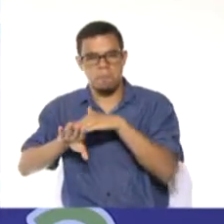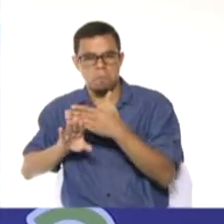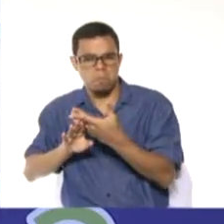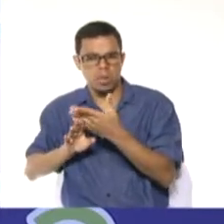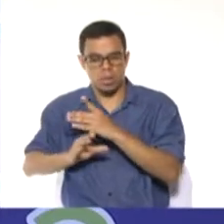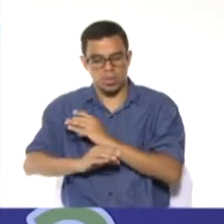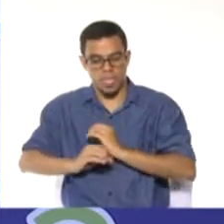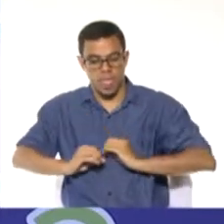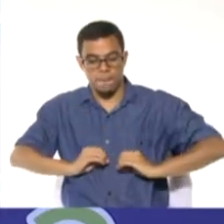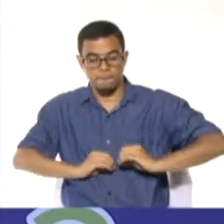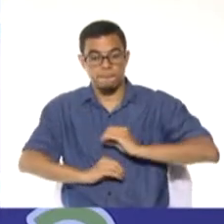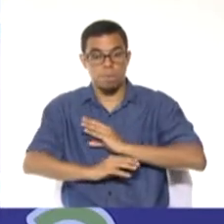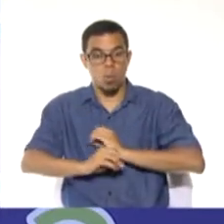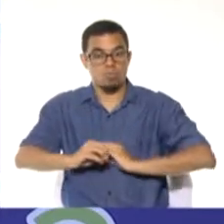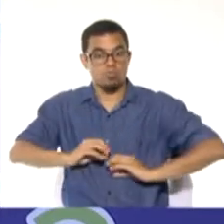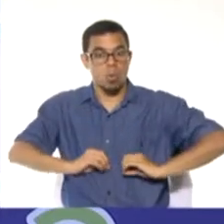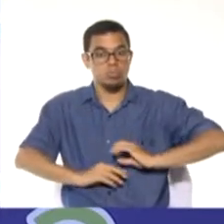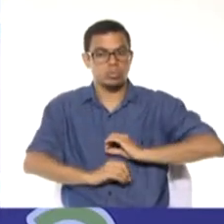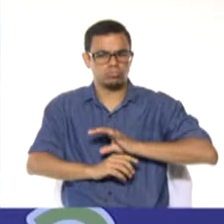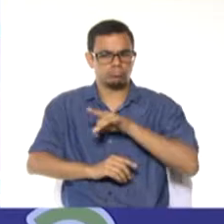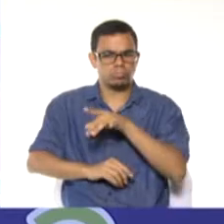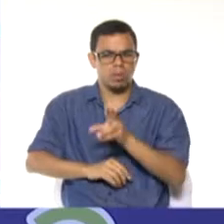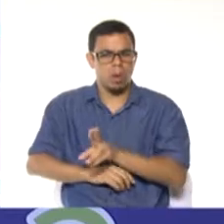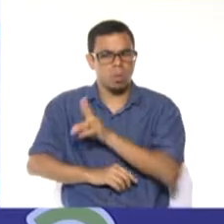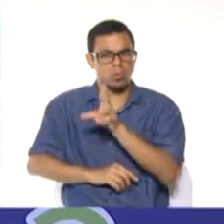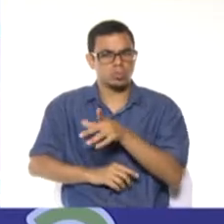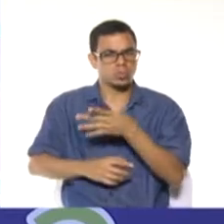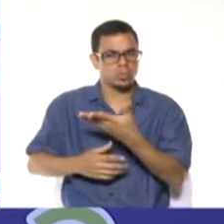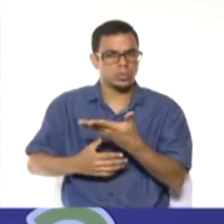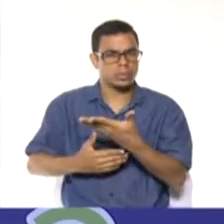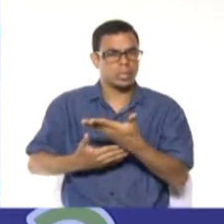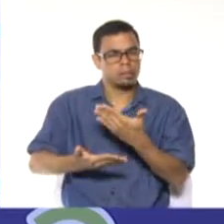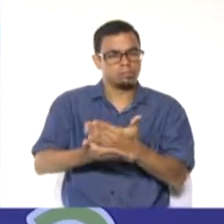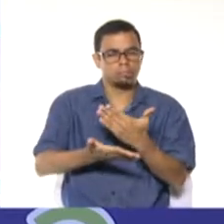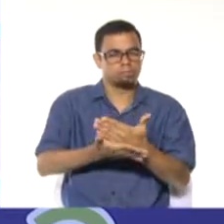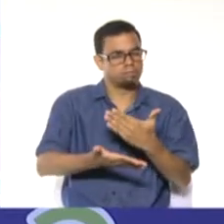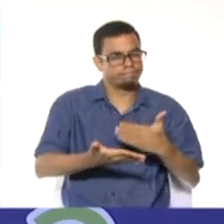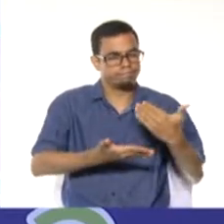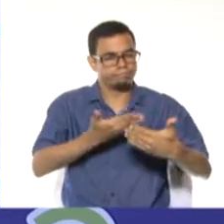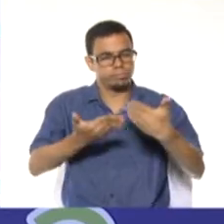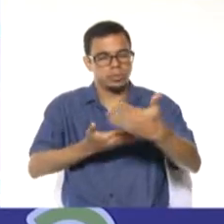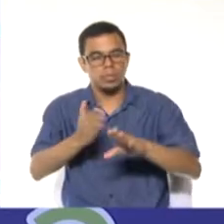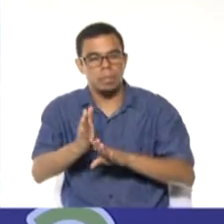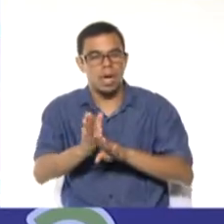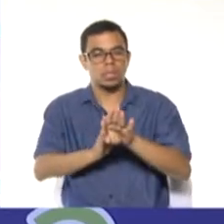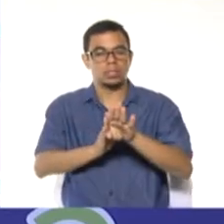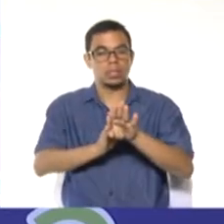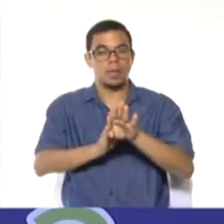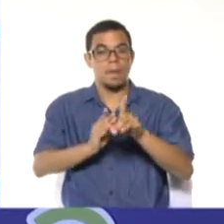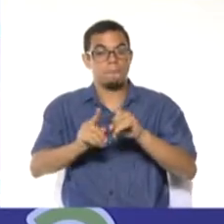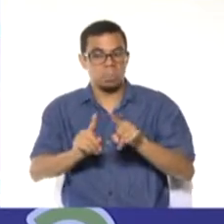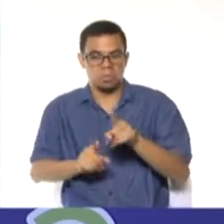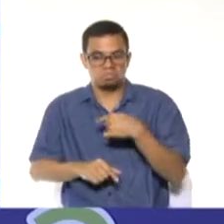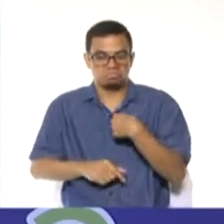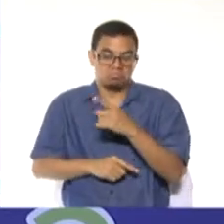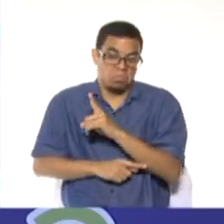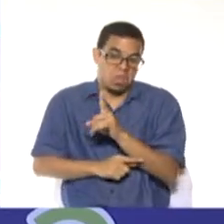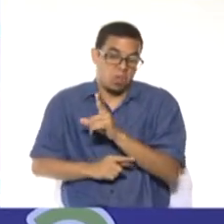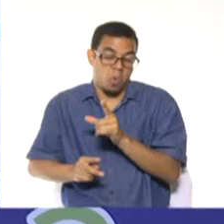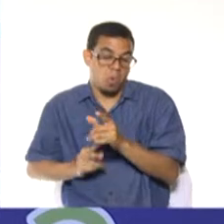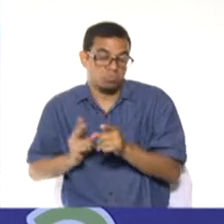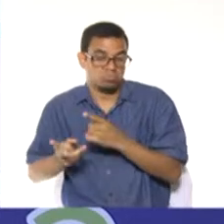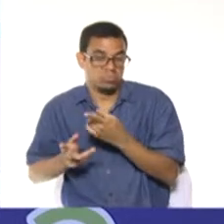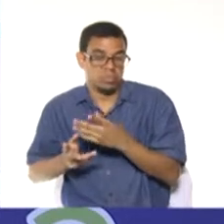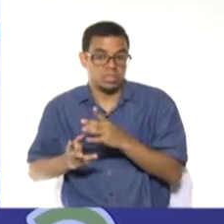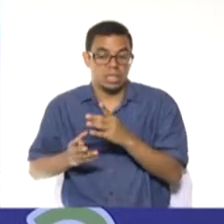que nosotros íbamos a utilizar con mucha frecuencia se iba a desarrollar, mientras que el que no utilizáramos,